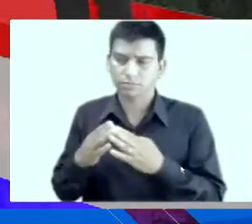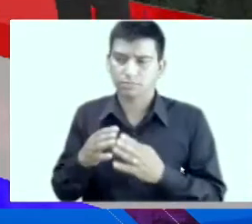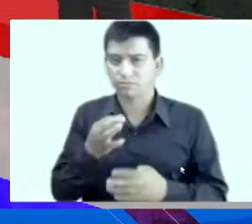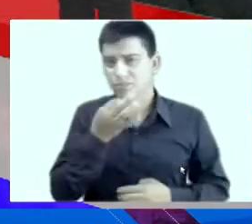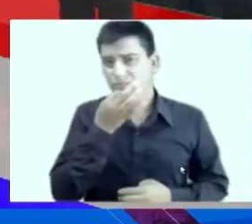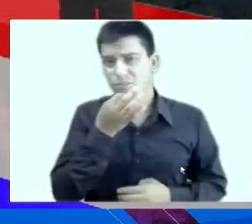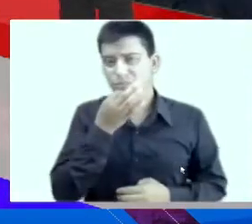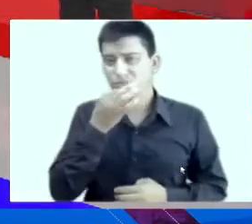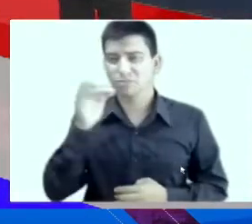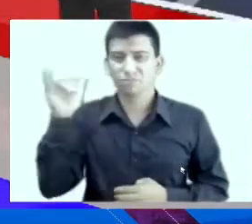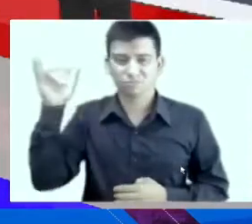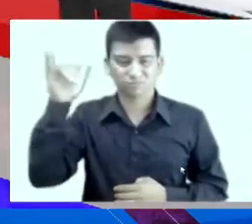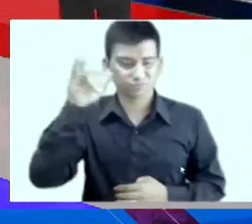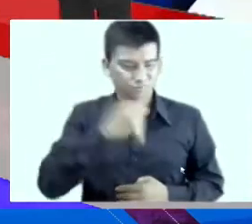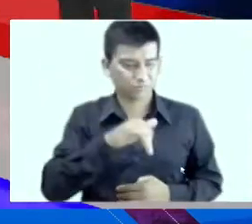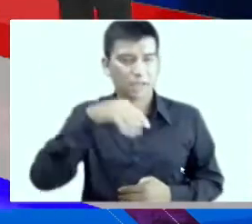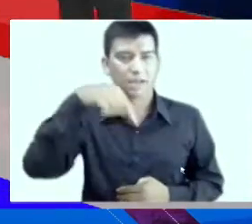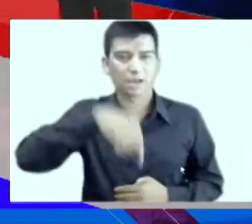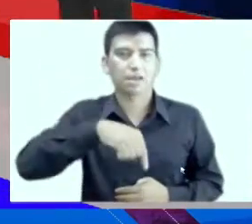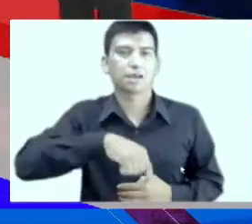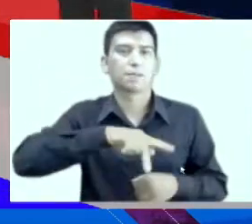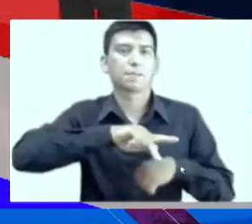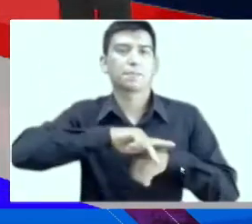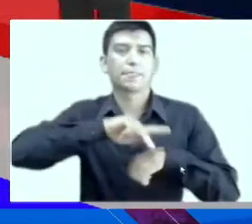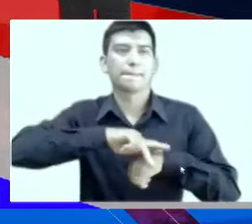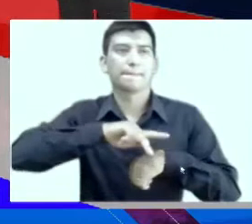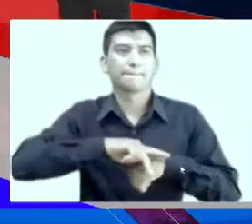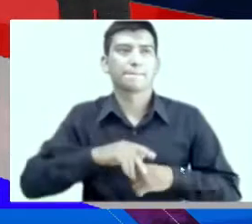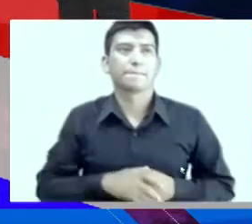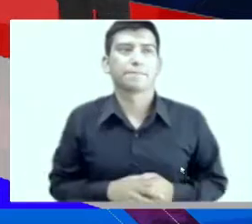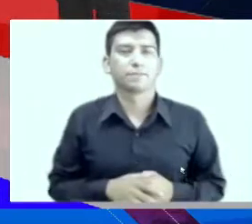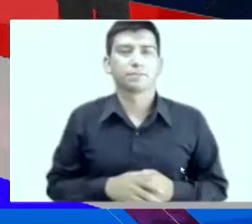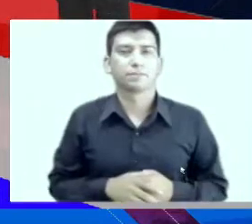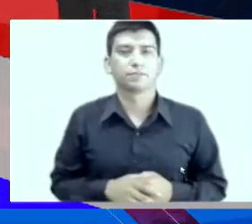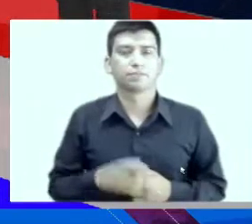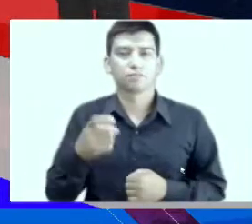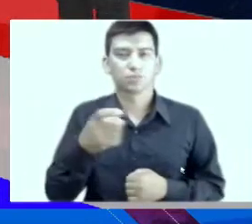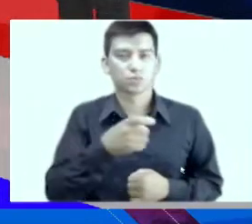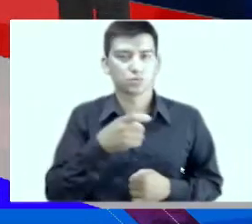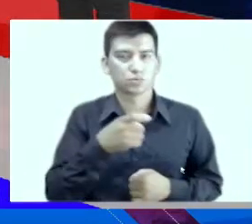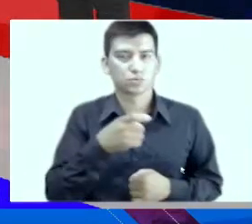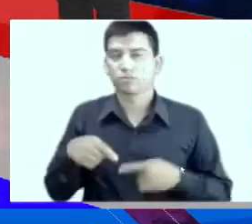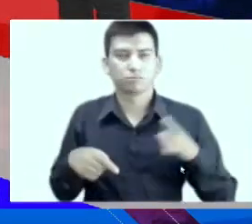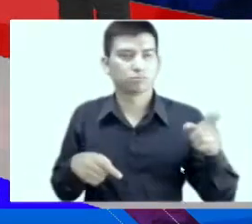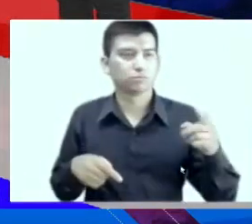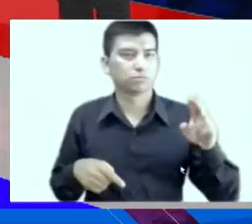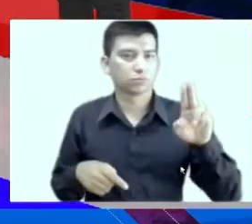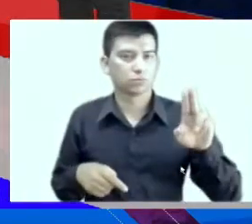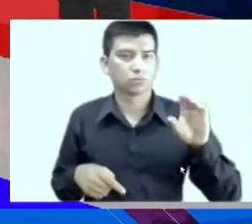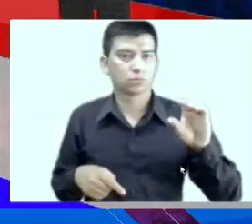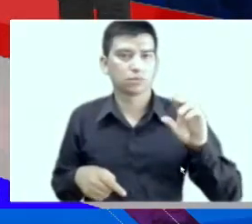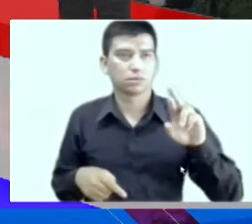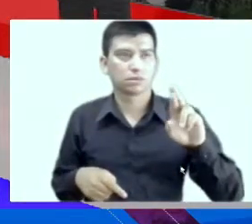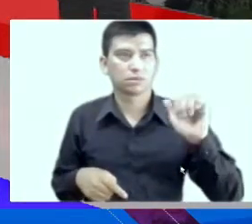Paraguay, esto que estamos viendo, por un lado el conflicto que se da entre Rusia y Ucrania, esto cómo impacta en el petróleo, ya estabas contando, pero aterrizando a